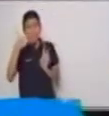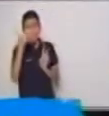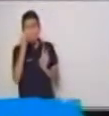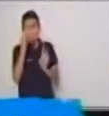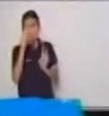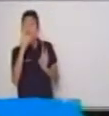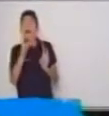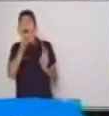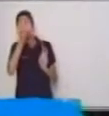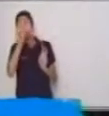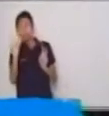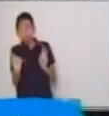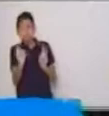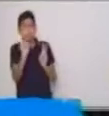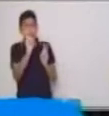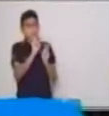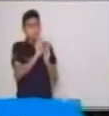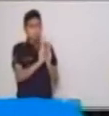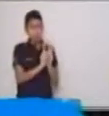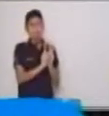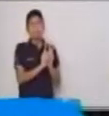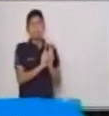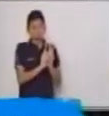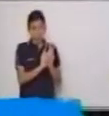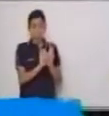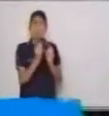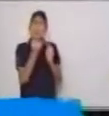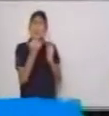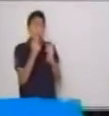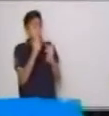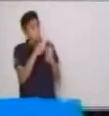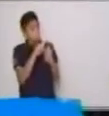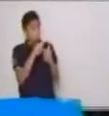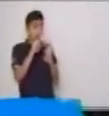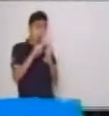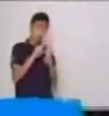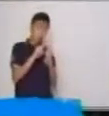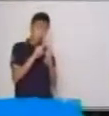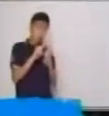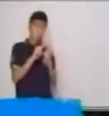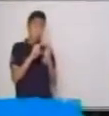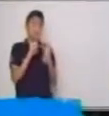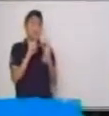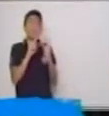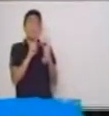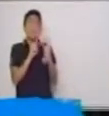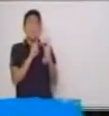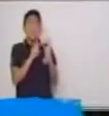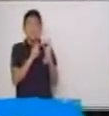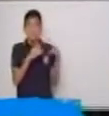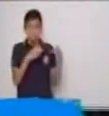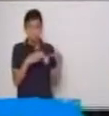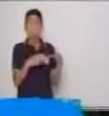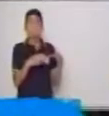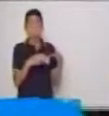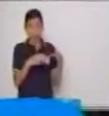Una zanahoria. A ver, ¿cuántas tenemos? Uno, dos y